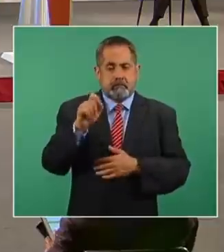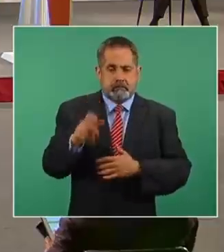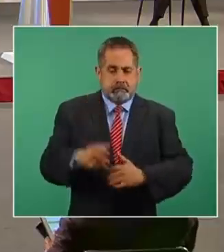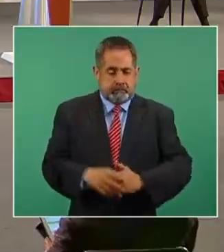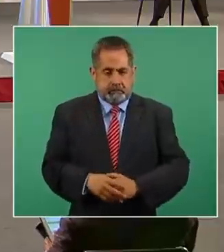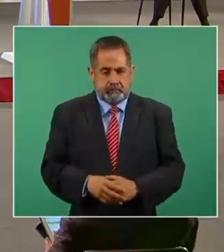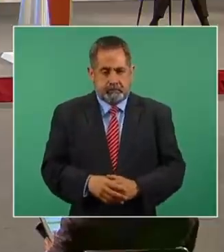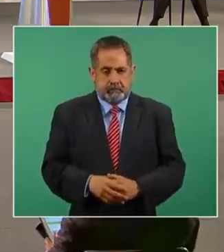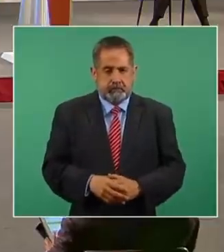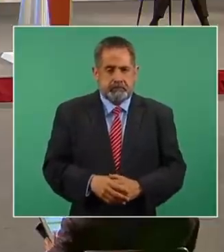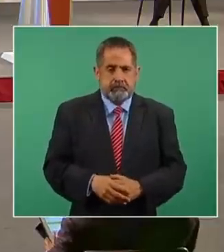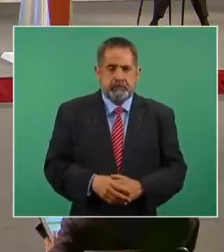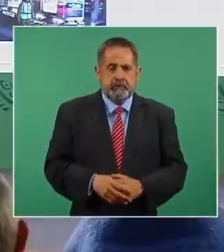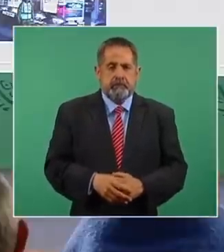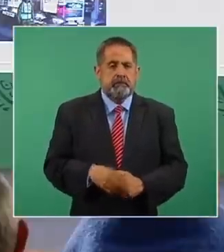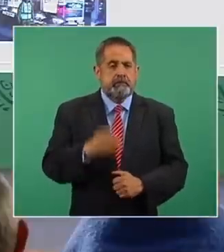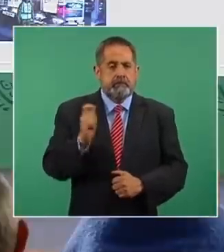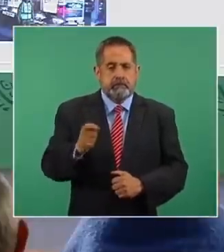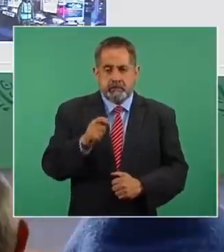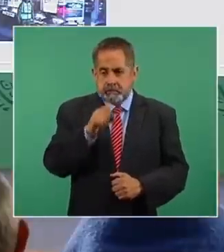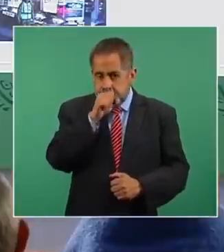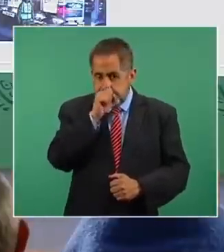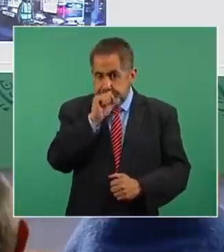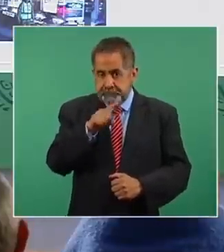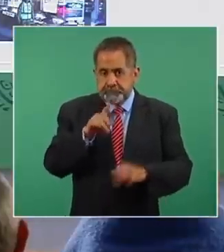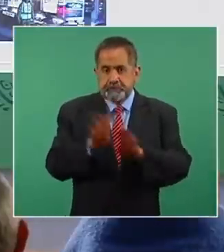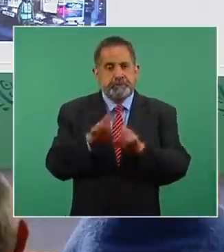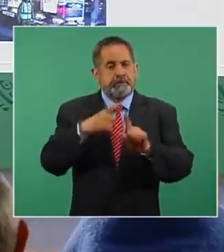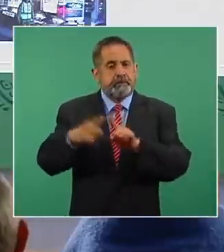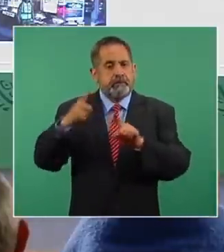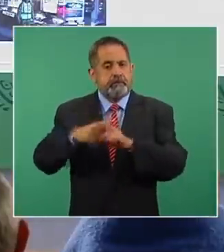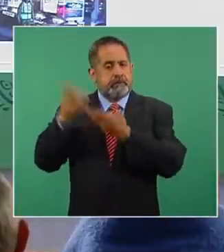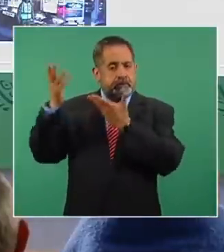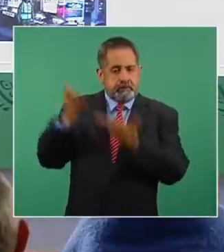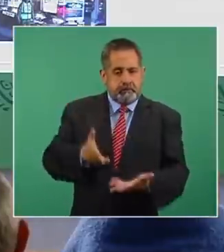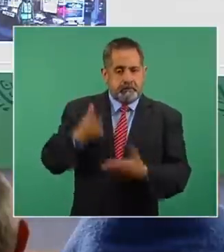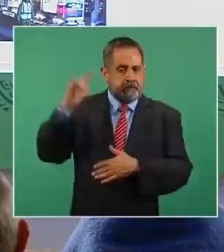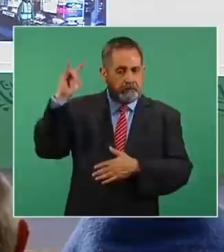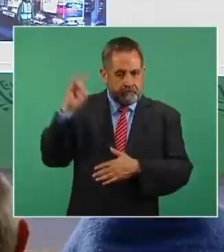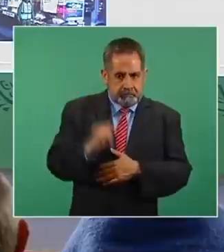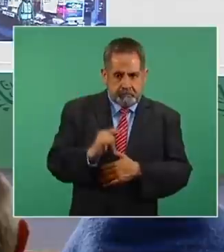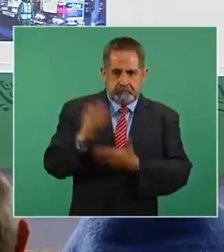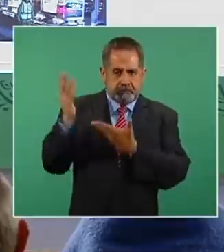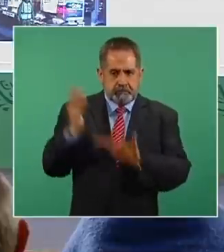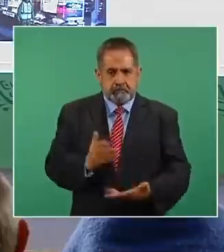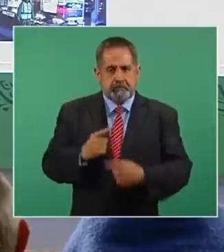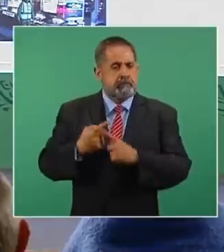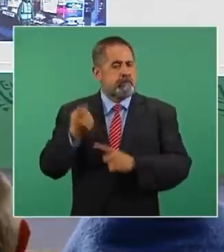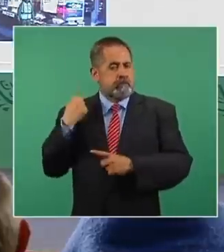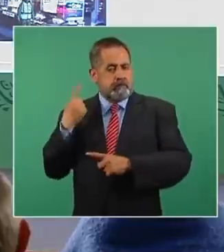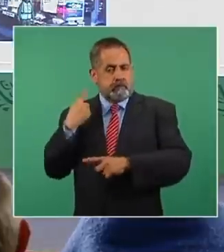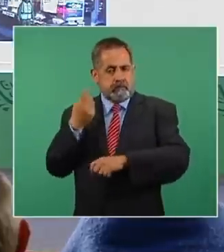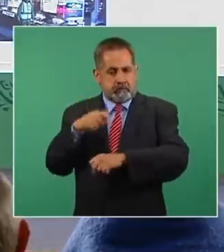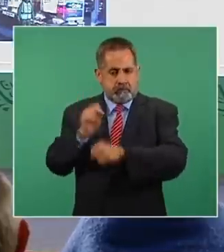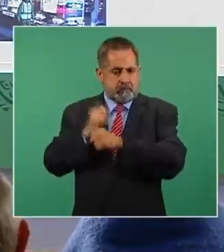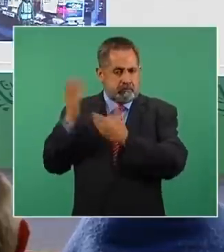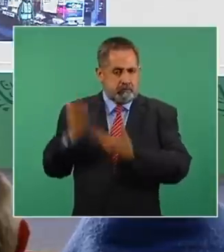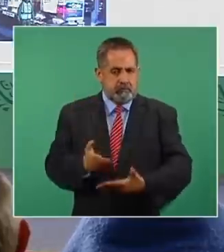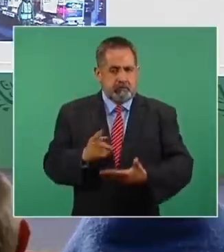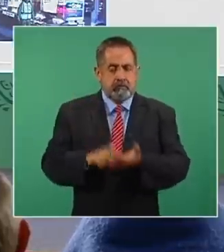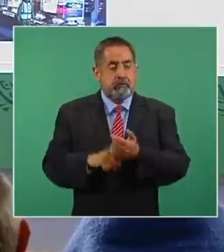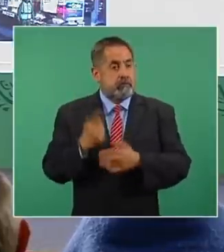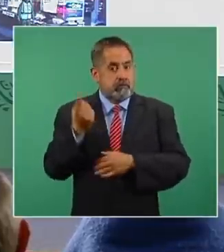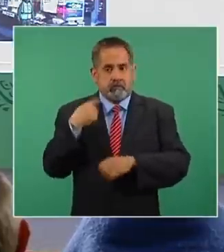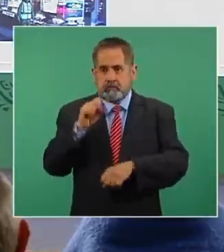la siguiente, por favor. Esto también ya se le refirió. son los diferentes arribos que tuvimos la semana pasada. Como bien lo dijo Hugo, es la